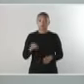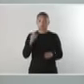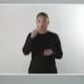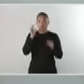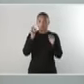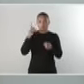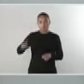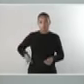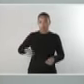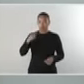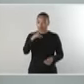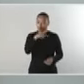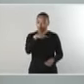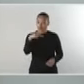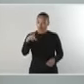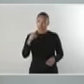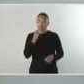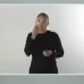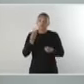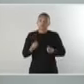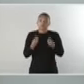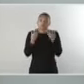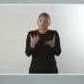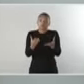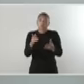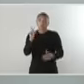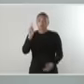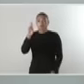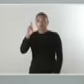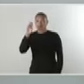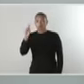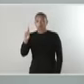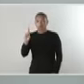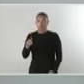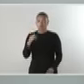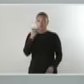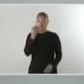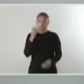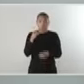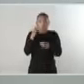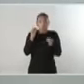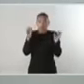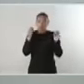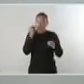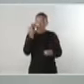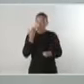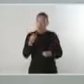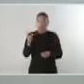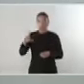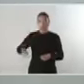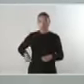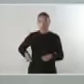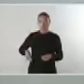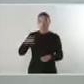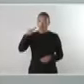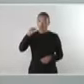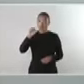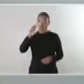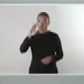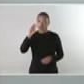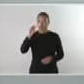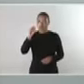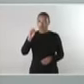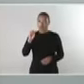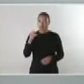gobernar tú mismo eso es lo que yo te ofrezco o el PRD o quieres que te gobierne una colincuente como Francisco que allí está